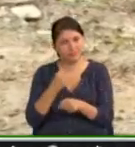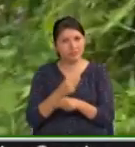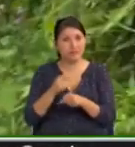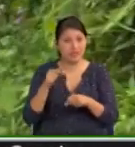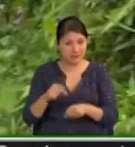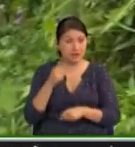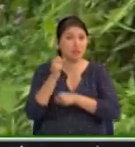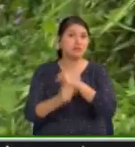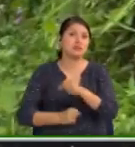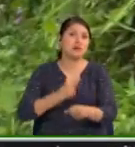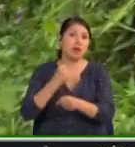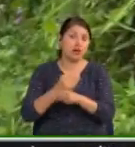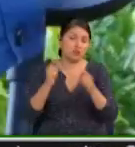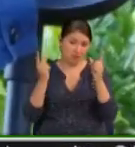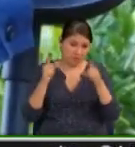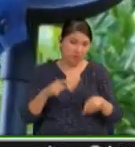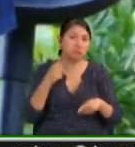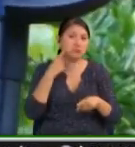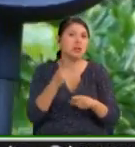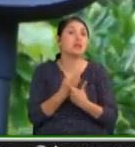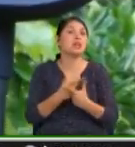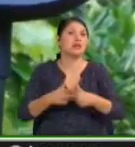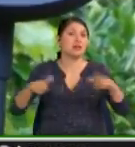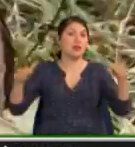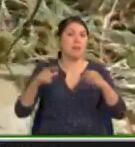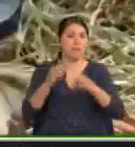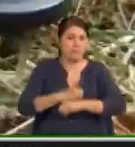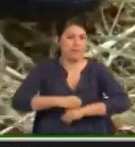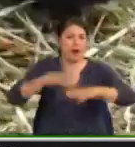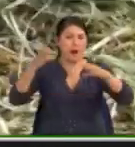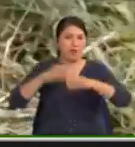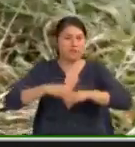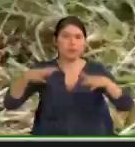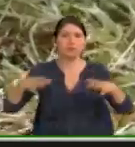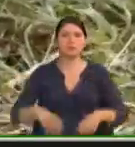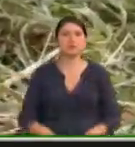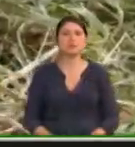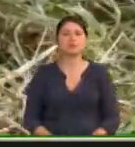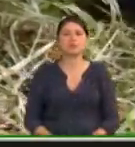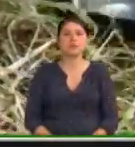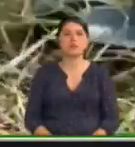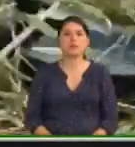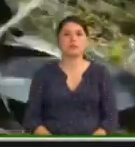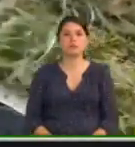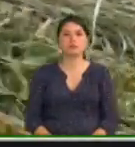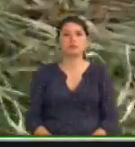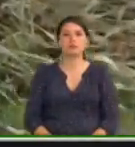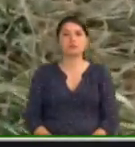este año sea también declarado libre de minas antipersona.